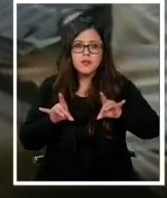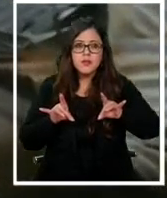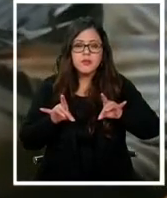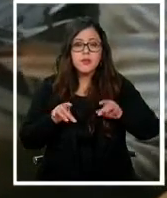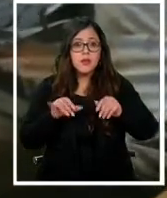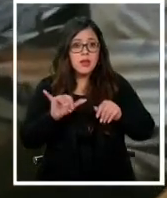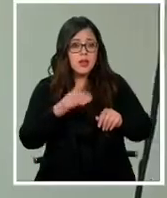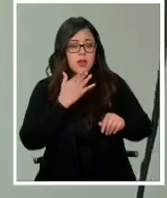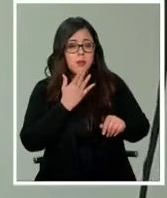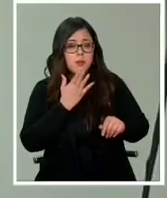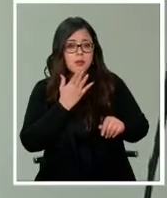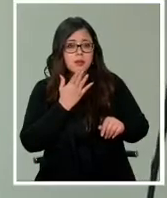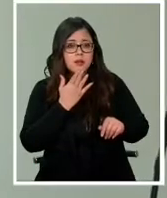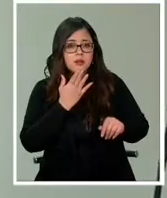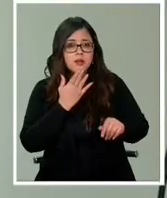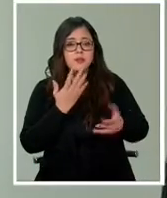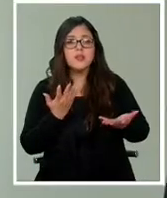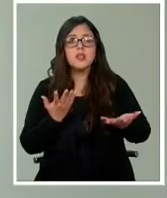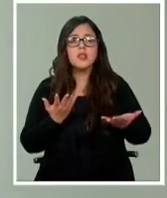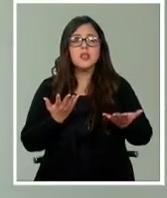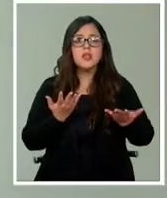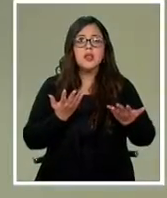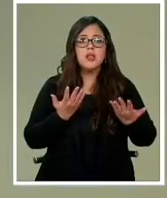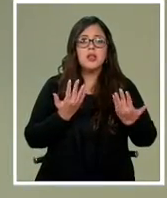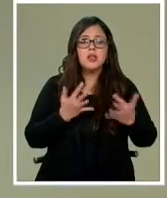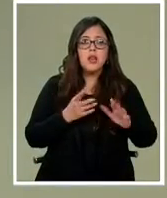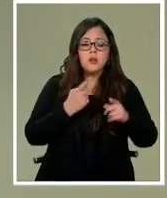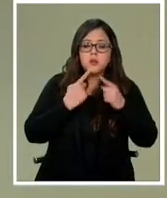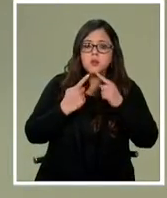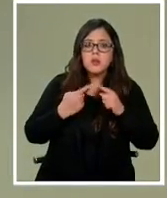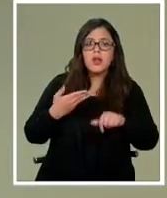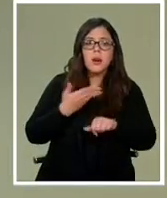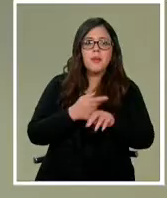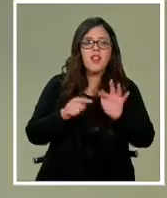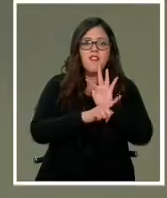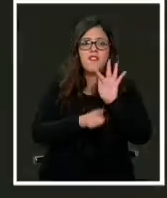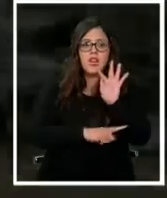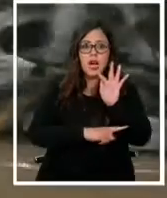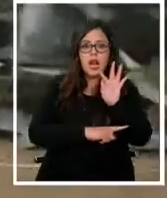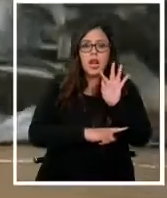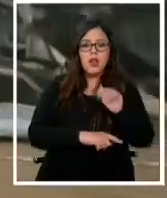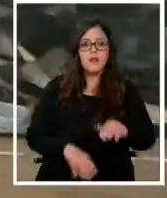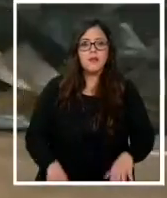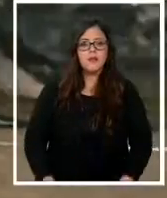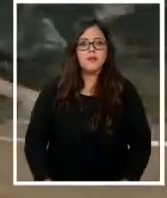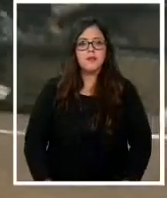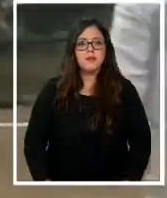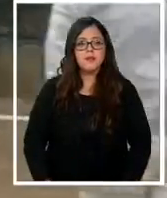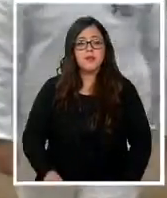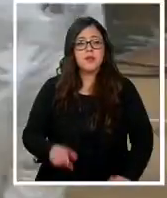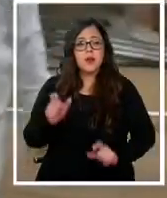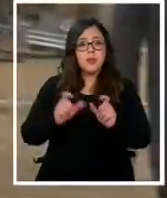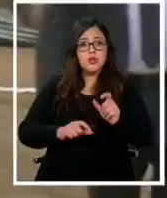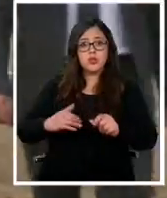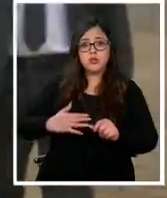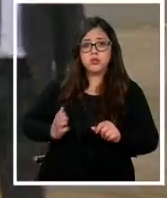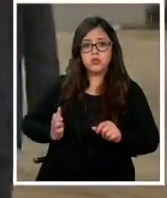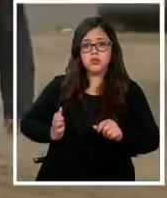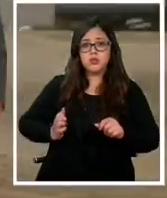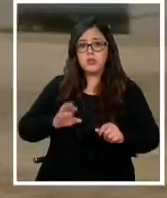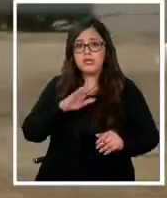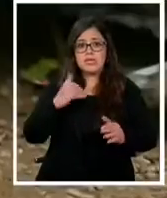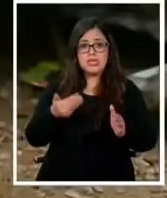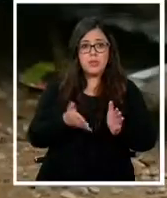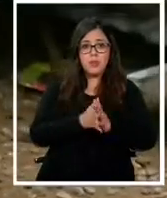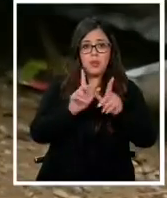peritaje y también de los exámenes que disponga el fiscal de turno para que se realicen. Peritos de la Brigada de Homicidios de